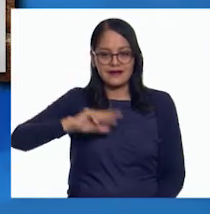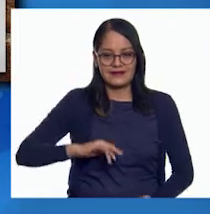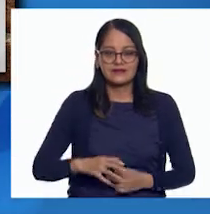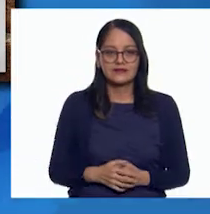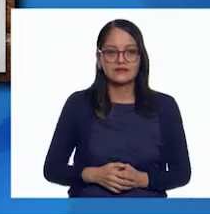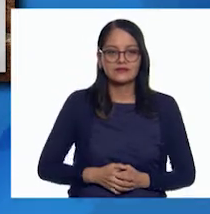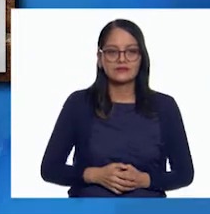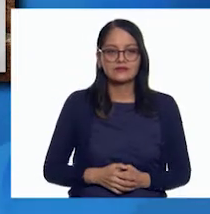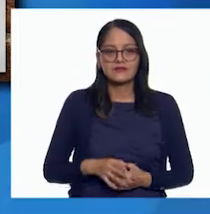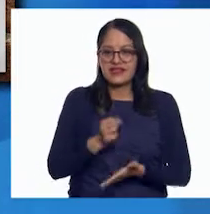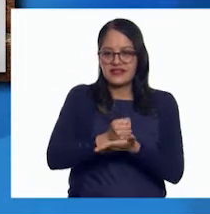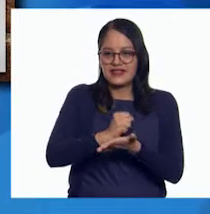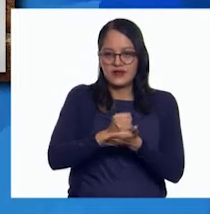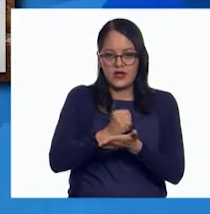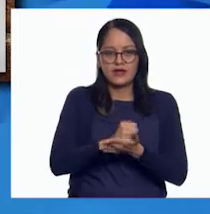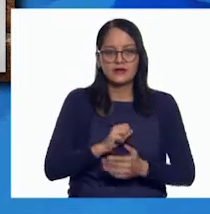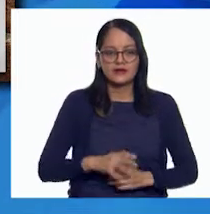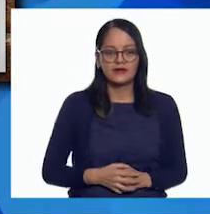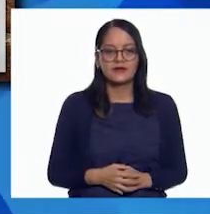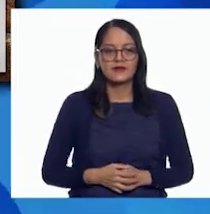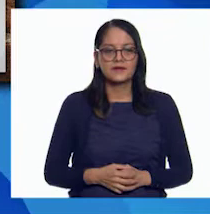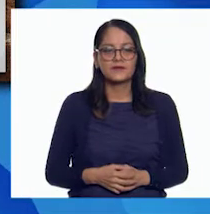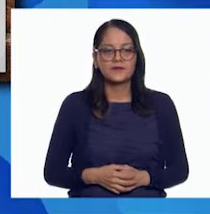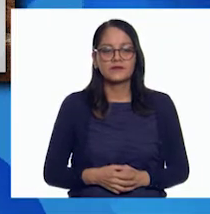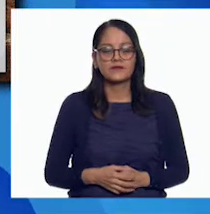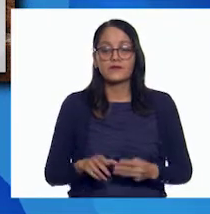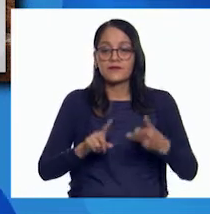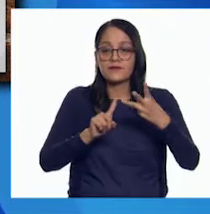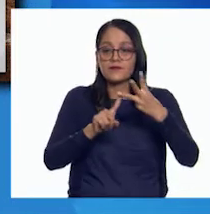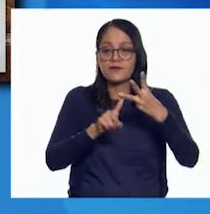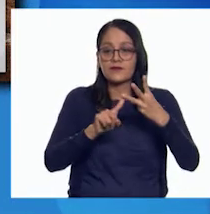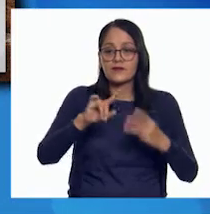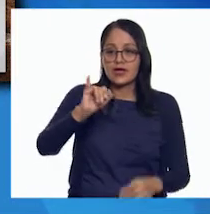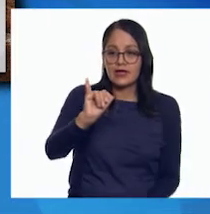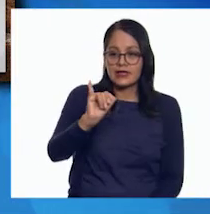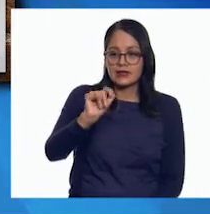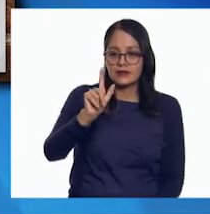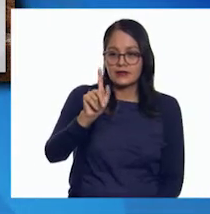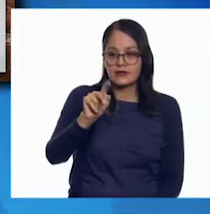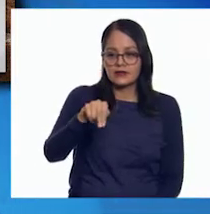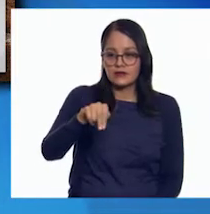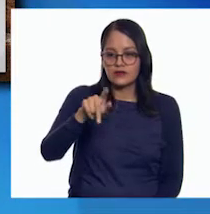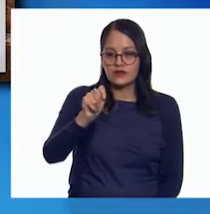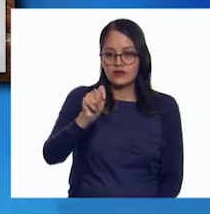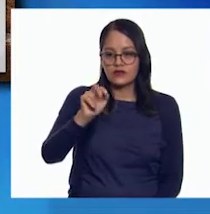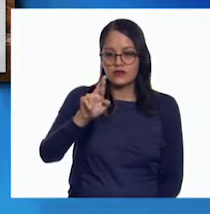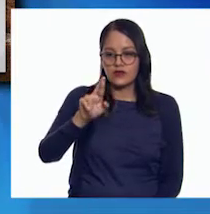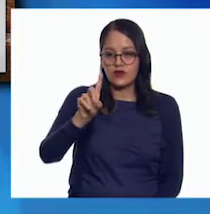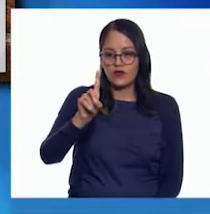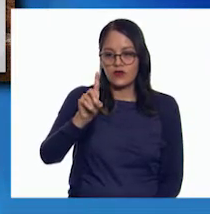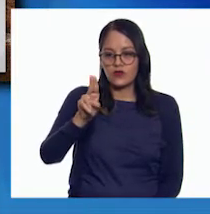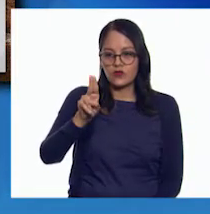muy bien. Pues qué bonita letra. Gracias. En el 3 dice introduce. ¿Cómo quedaría?